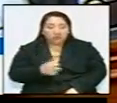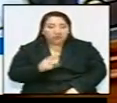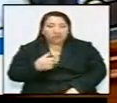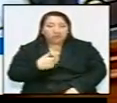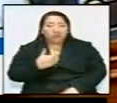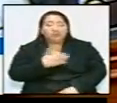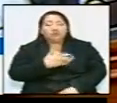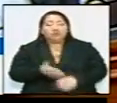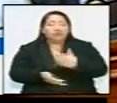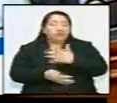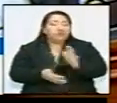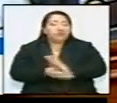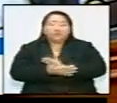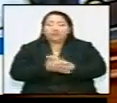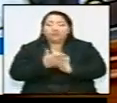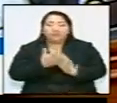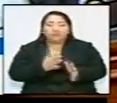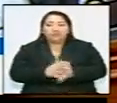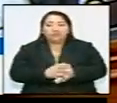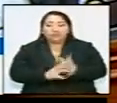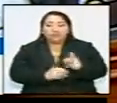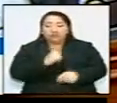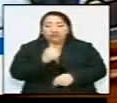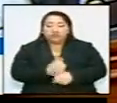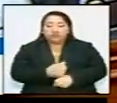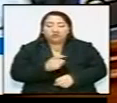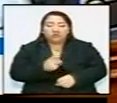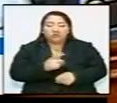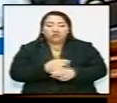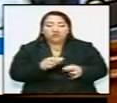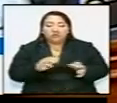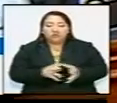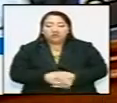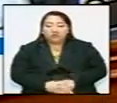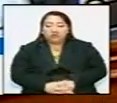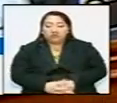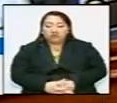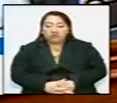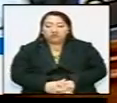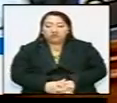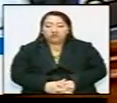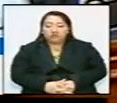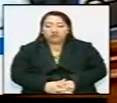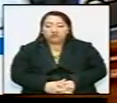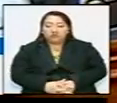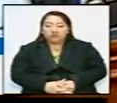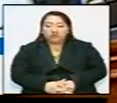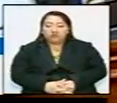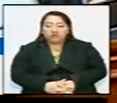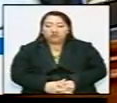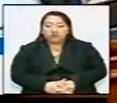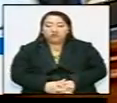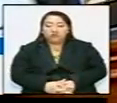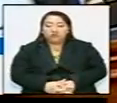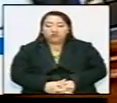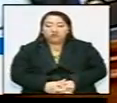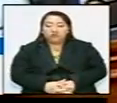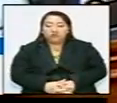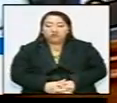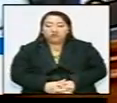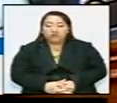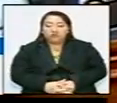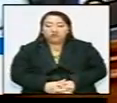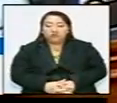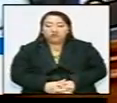ningún privilegio ante las autoridades y ante la población. Para proseguir, quiero comenzar